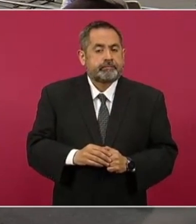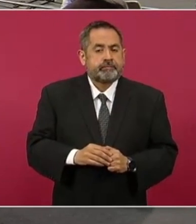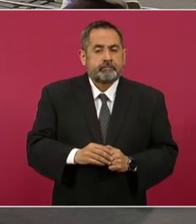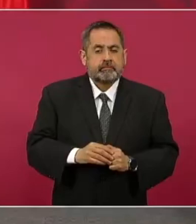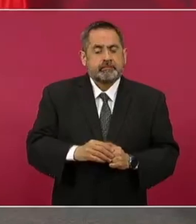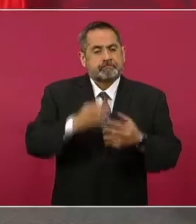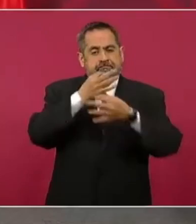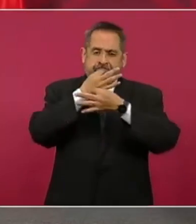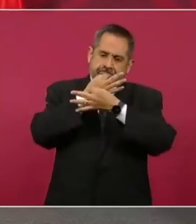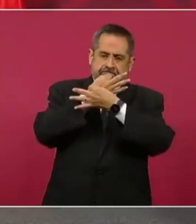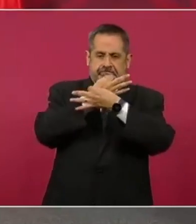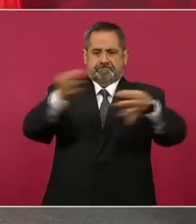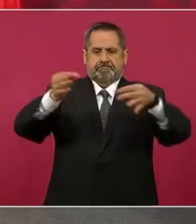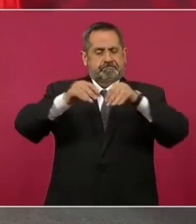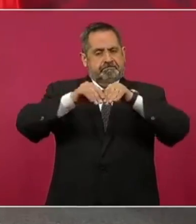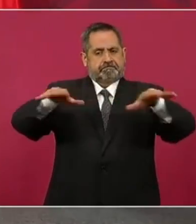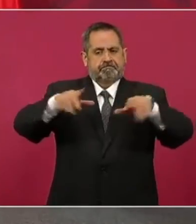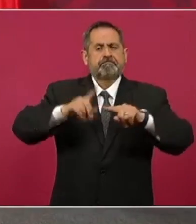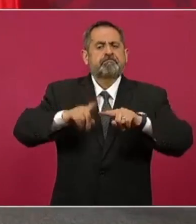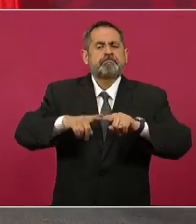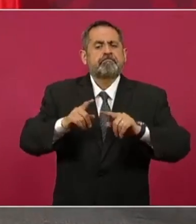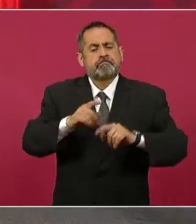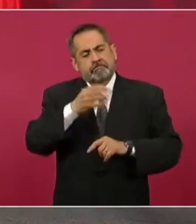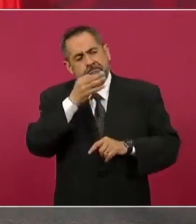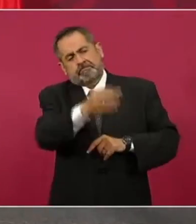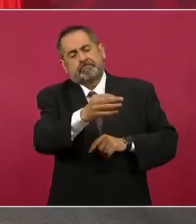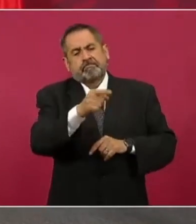Darle un mensaje a los